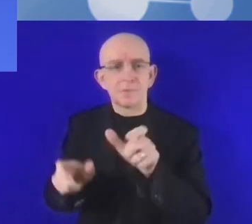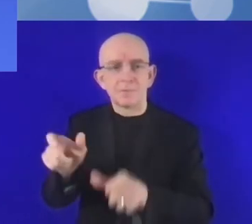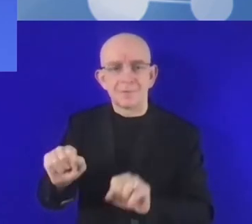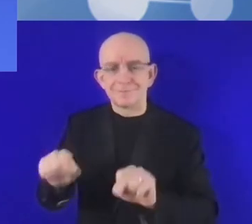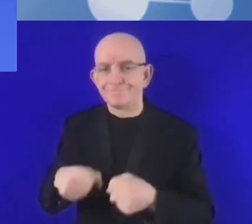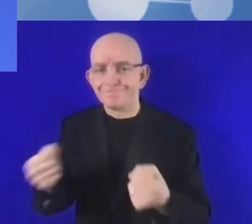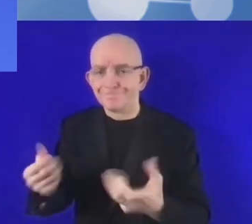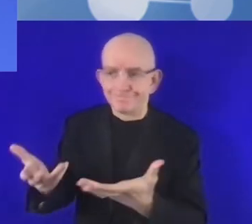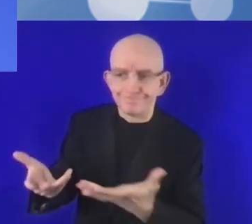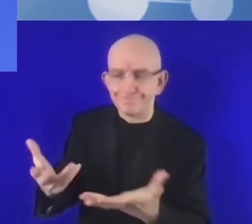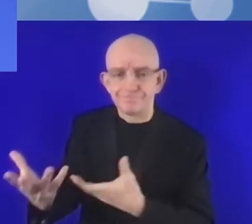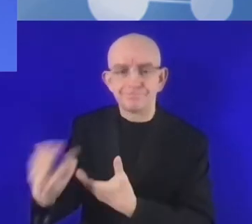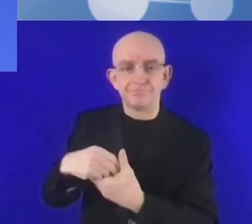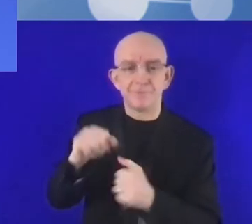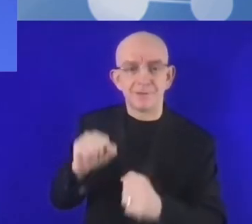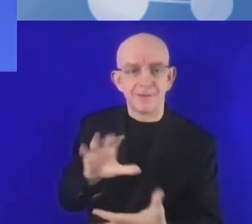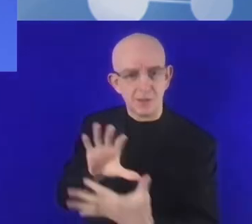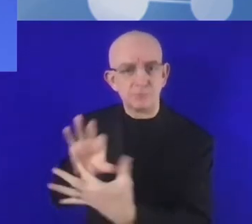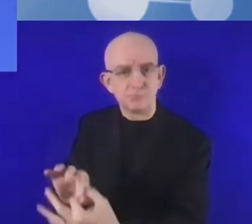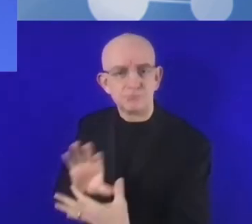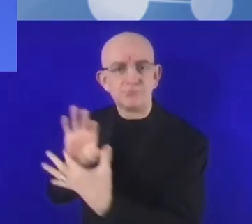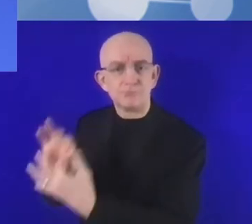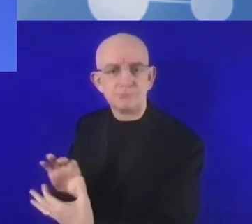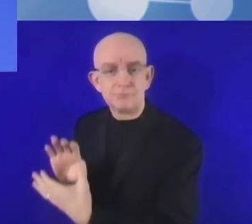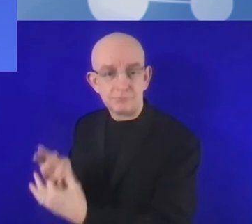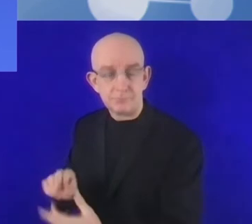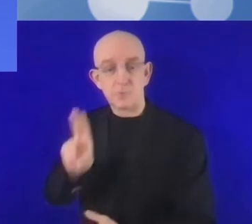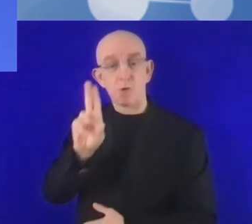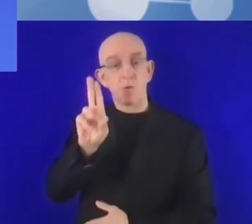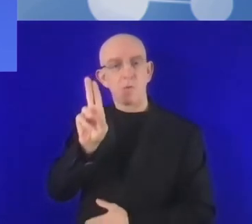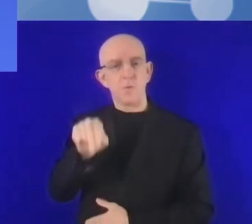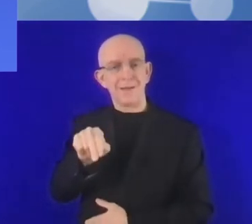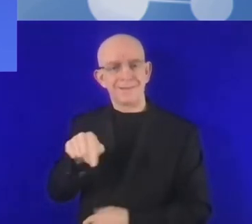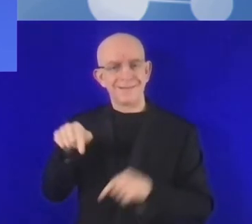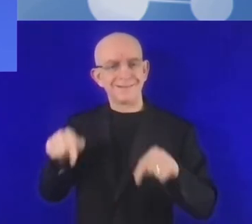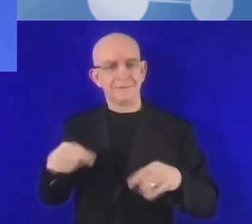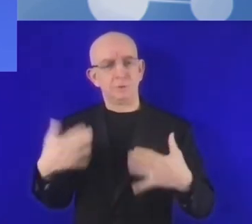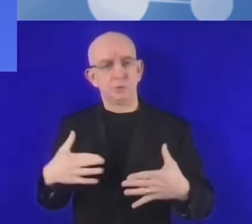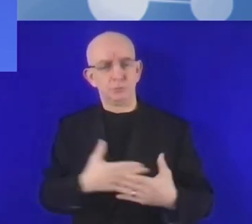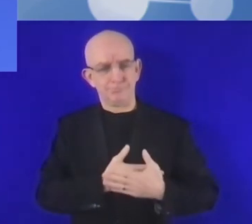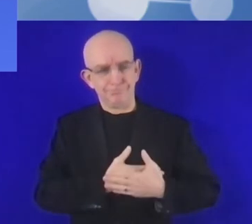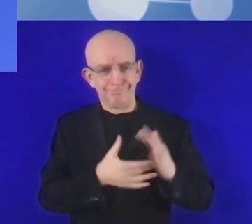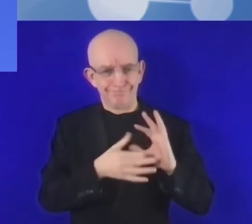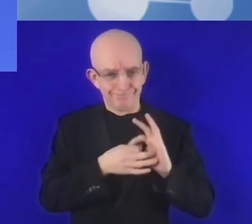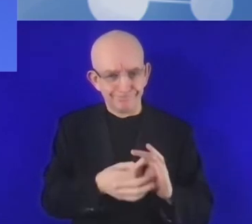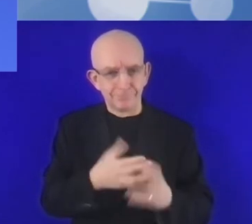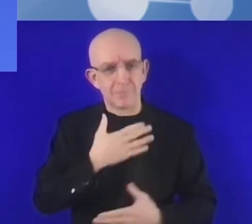personas que pueden introducir cambios muy concretos, personas que tienen